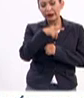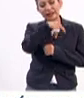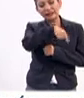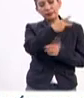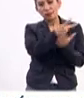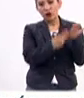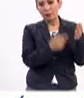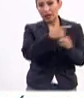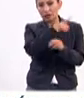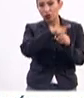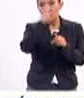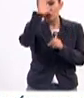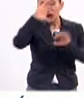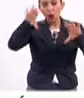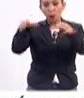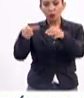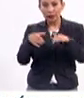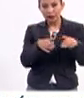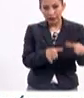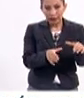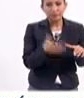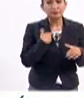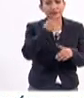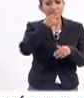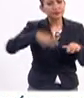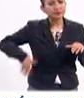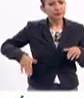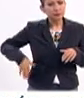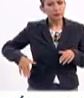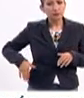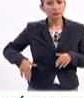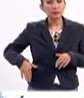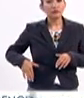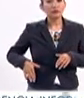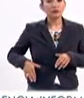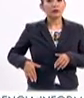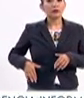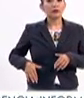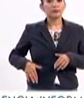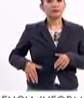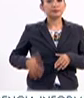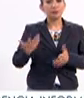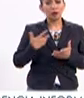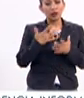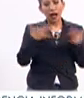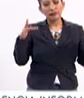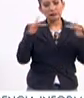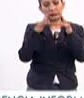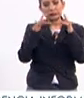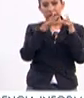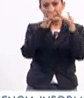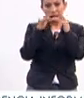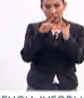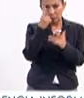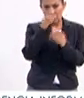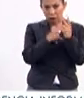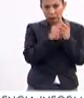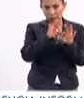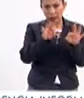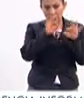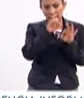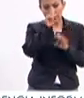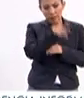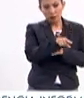este Programa Nacional de Cultura Comunitaria y nos decías, Esther, pues la gran vinculación, porque creo que algo muy importante